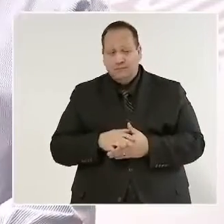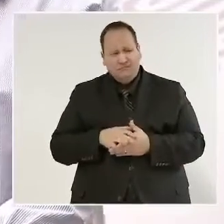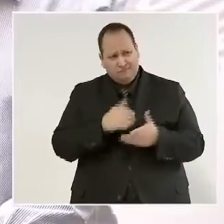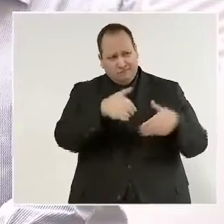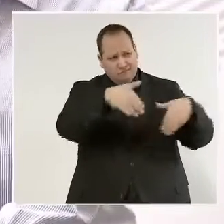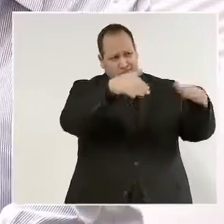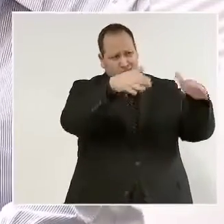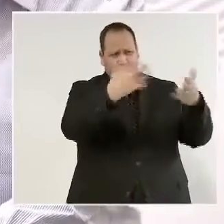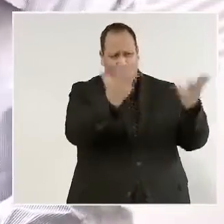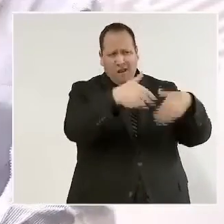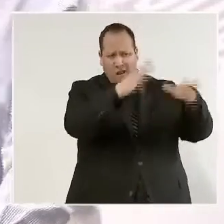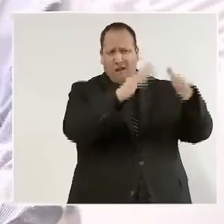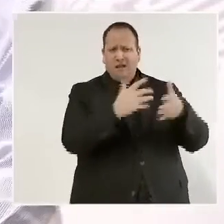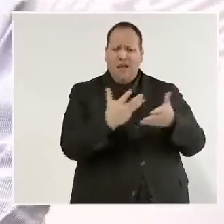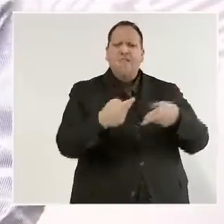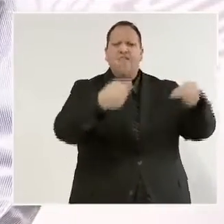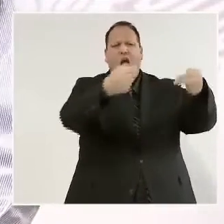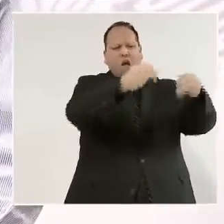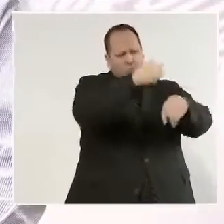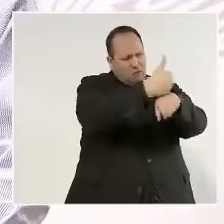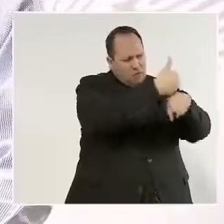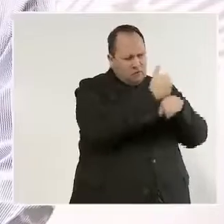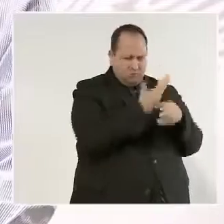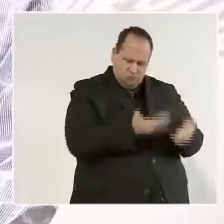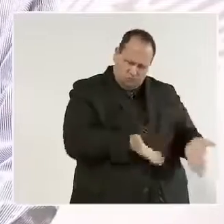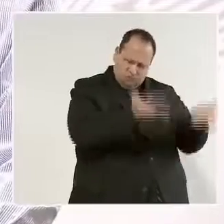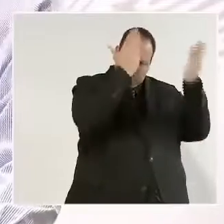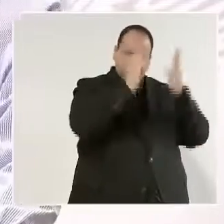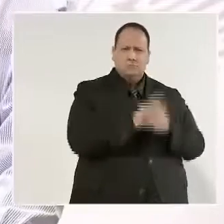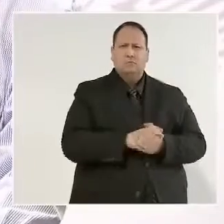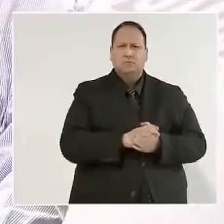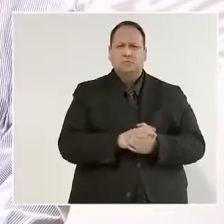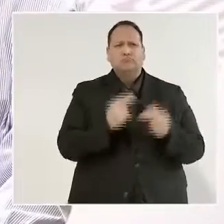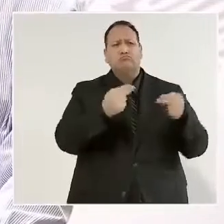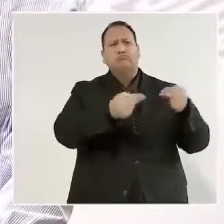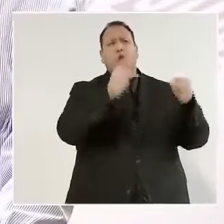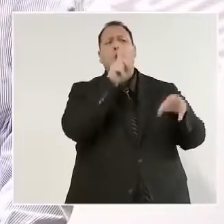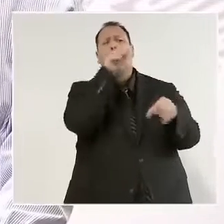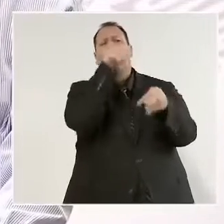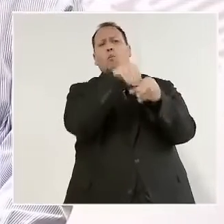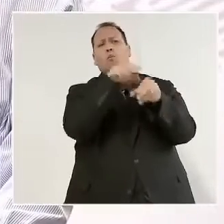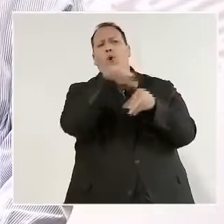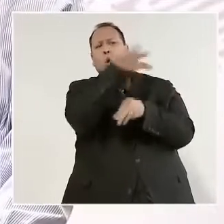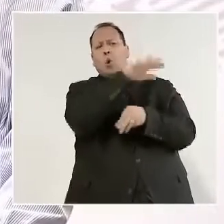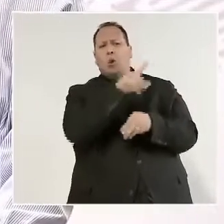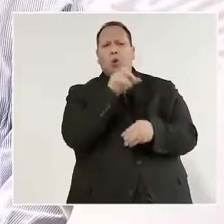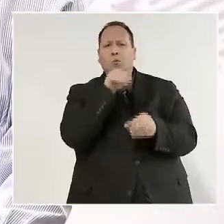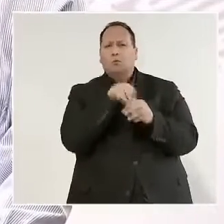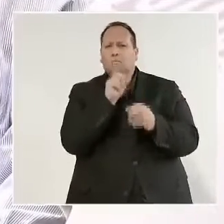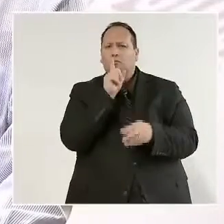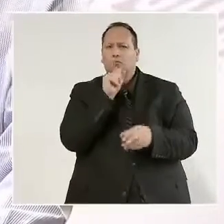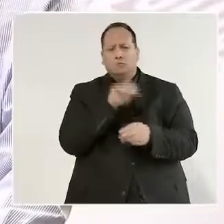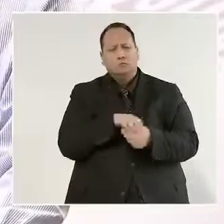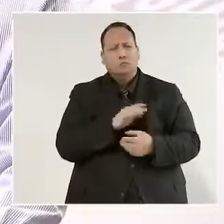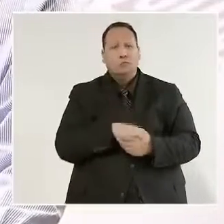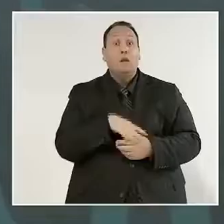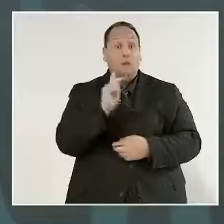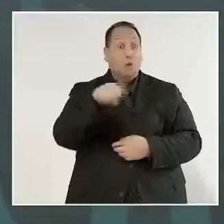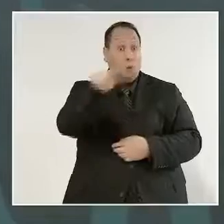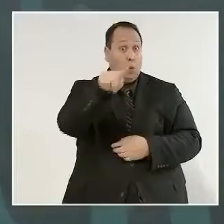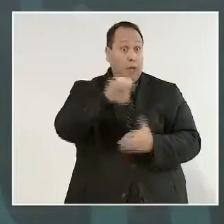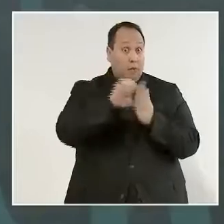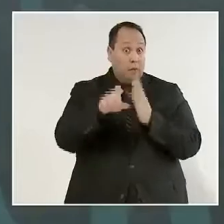Dedícate a hacer negocio en empresas privadas. Pero si